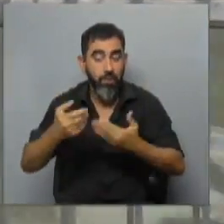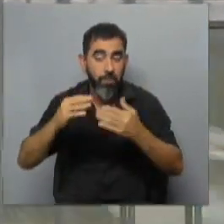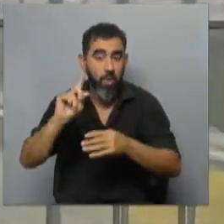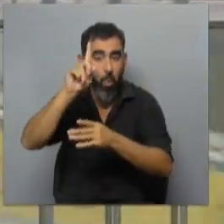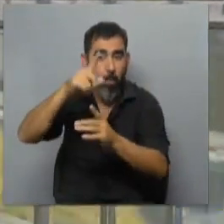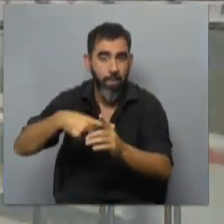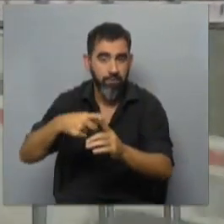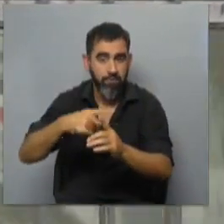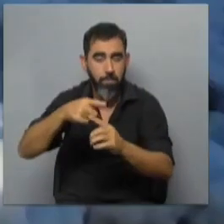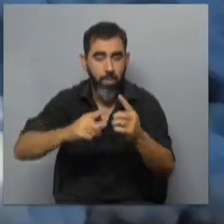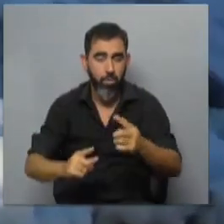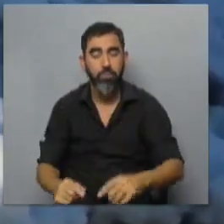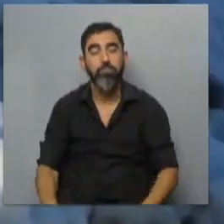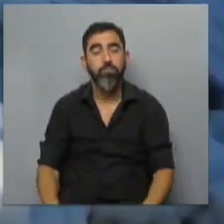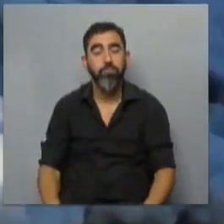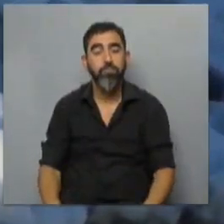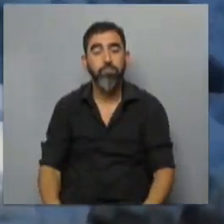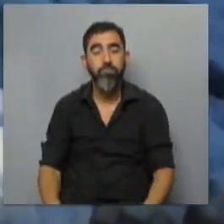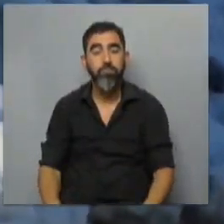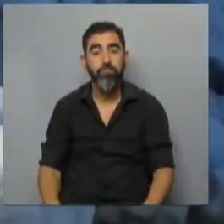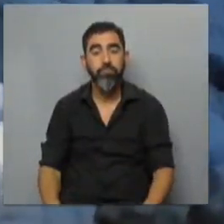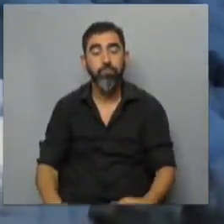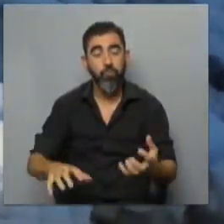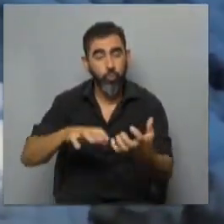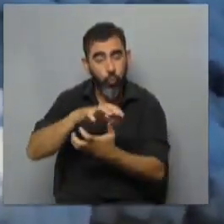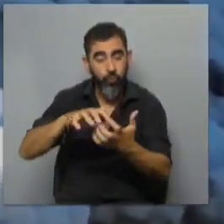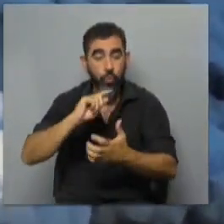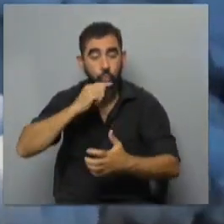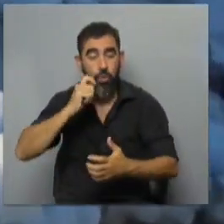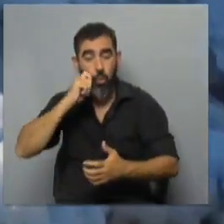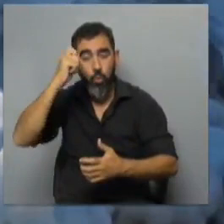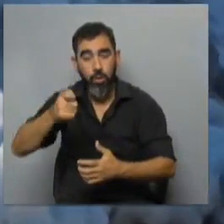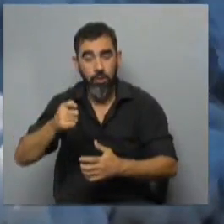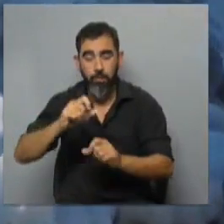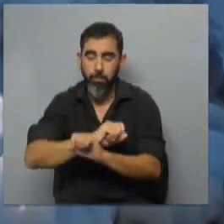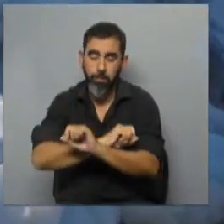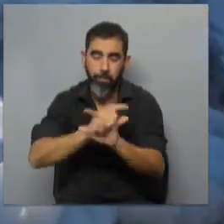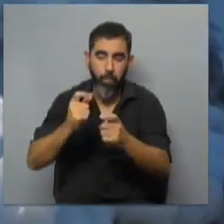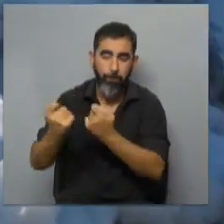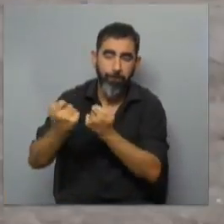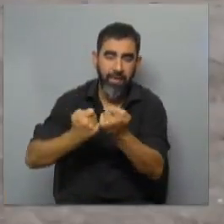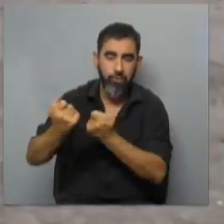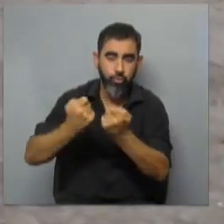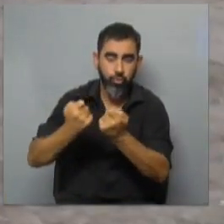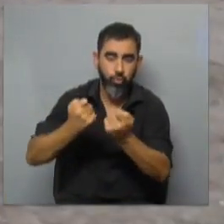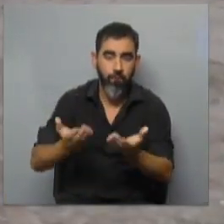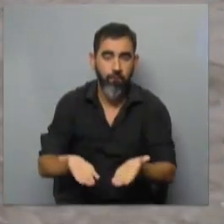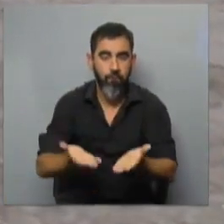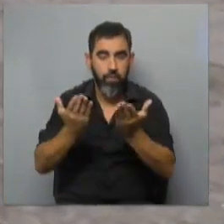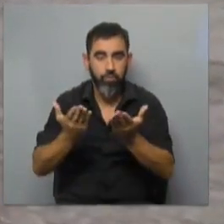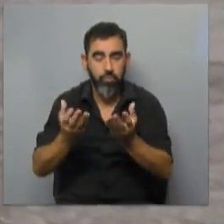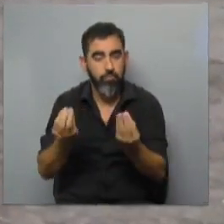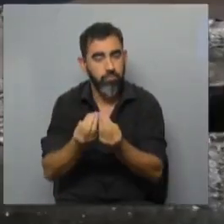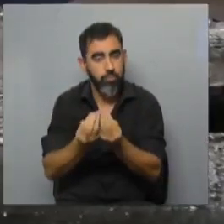hace un mes y medio el informe indica que el conflicto rusia y ucrania profundizó las presiones inflacionarias con una suba